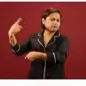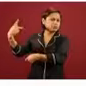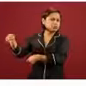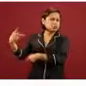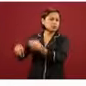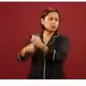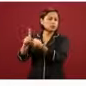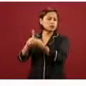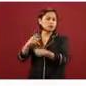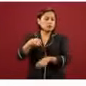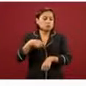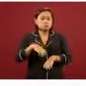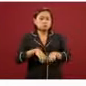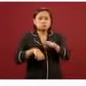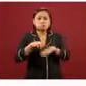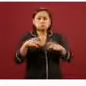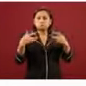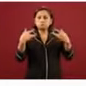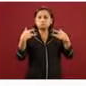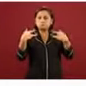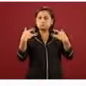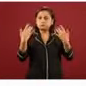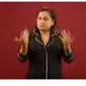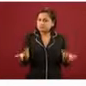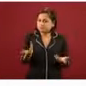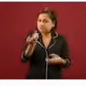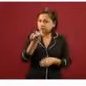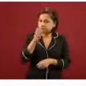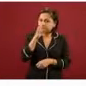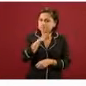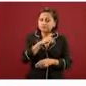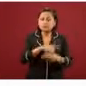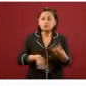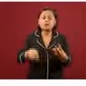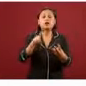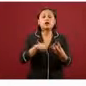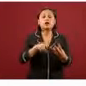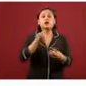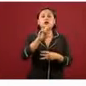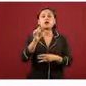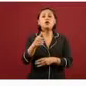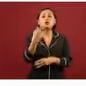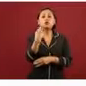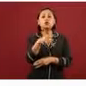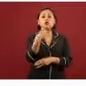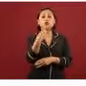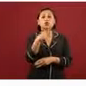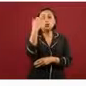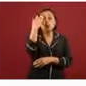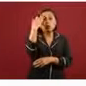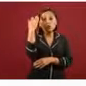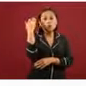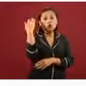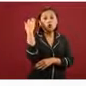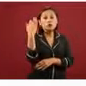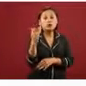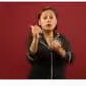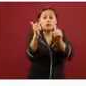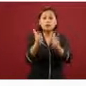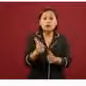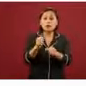los trabajadores, ingresos por prima justo de antigüedad, de vacaciones,